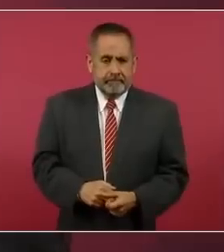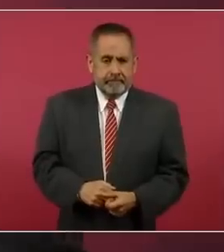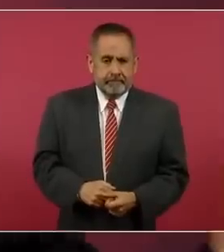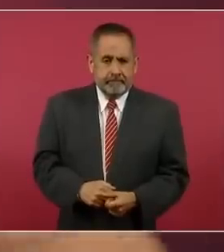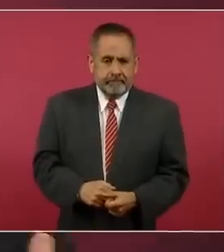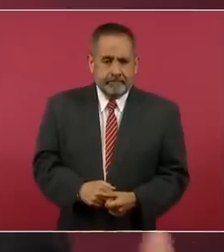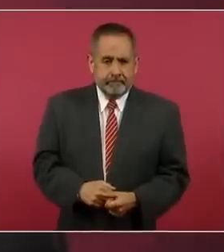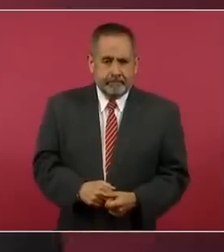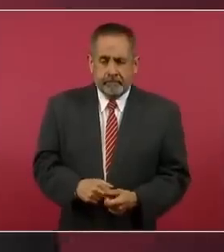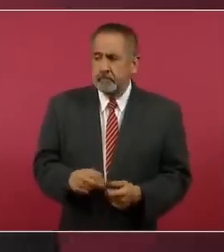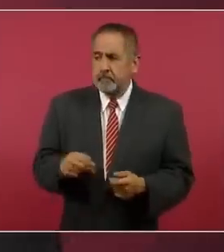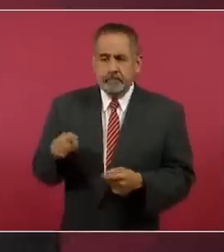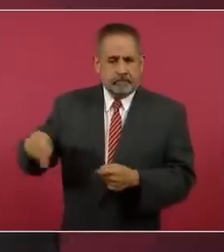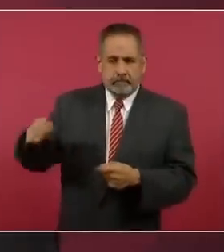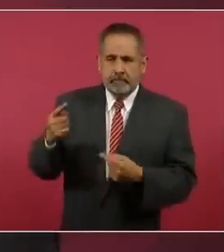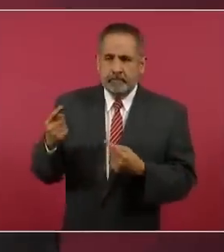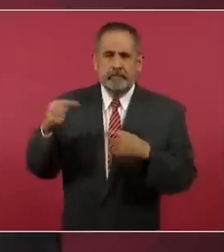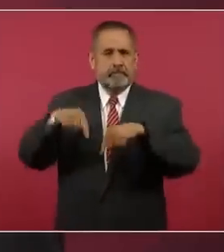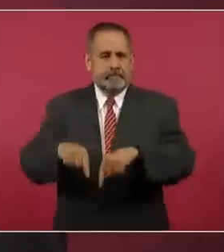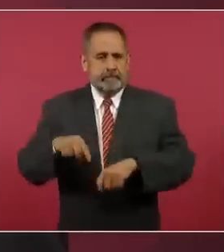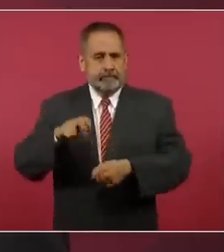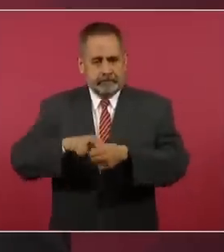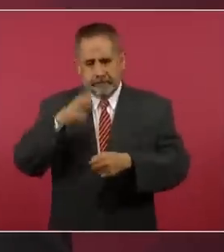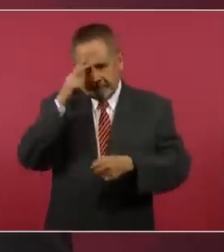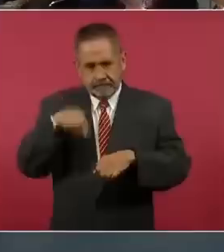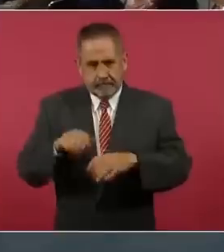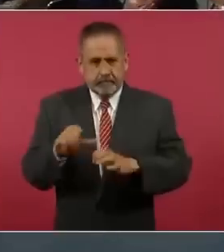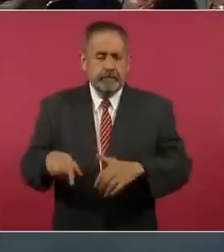Los que están con nosotros.